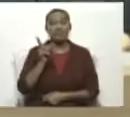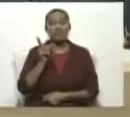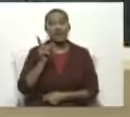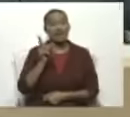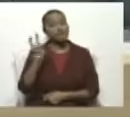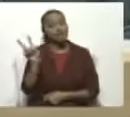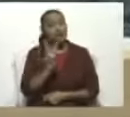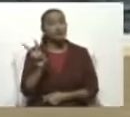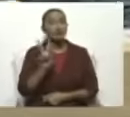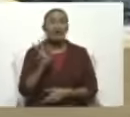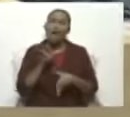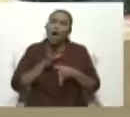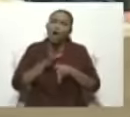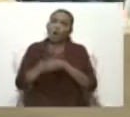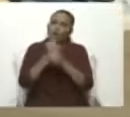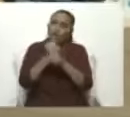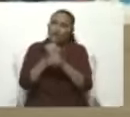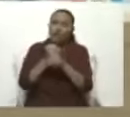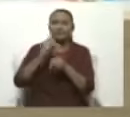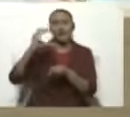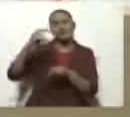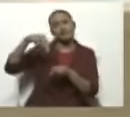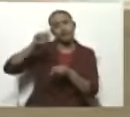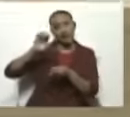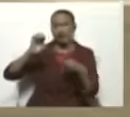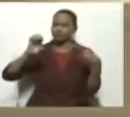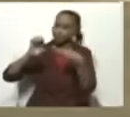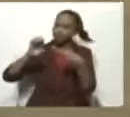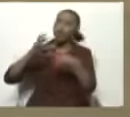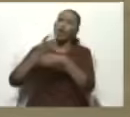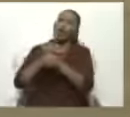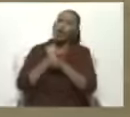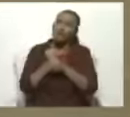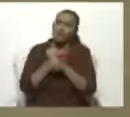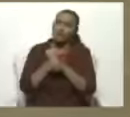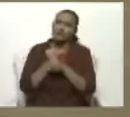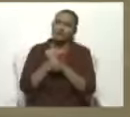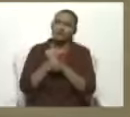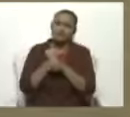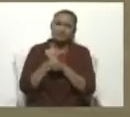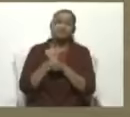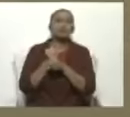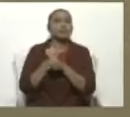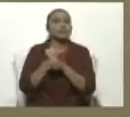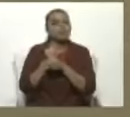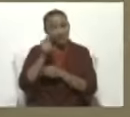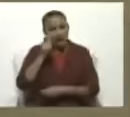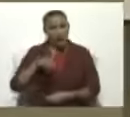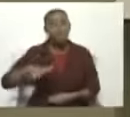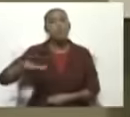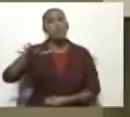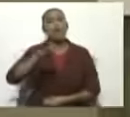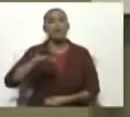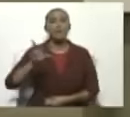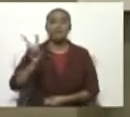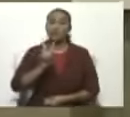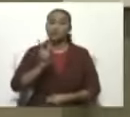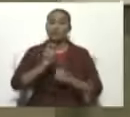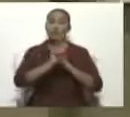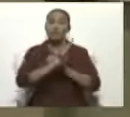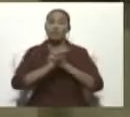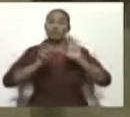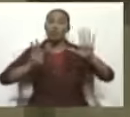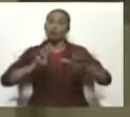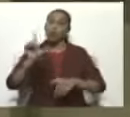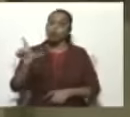confianza en su Consejo Nacional Electoral y nuevamente el pueblo de Venezuela el 28